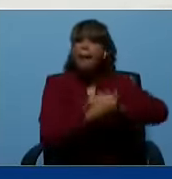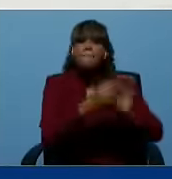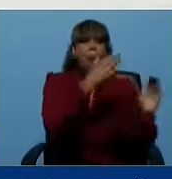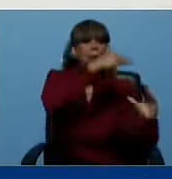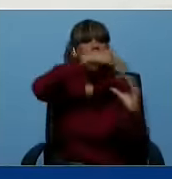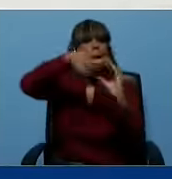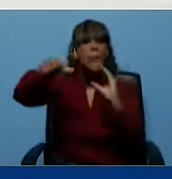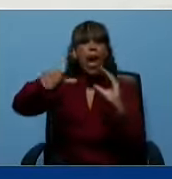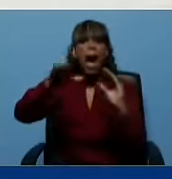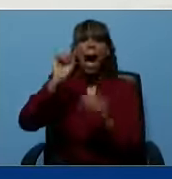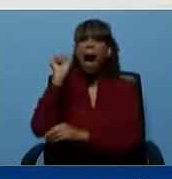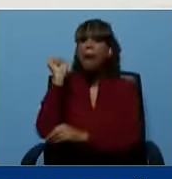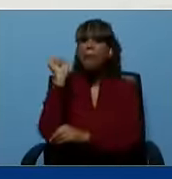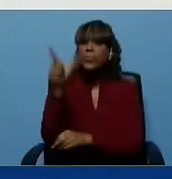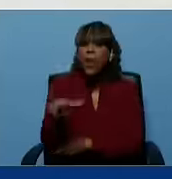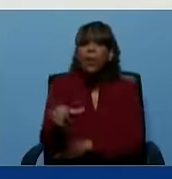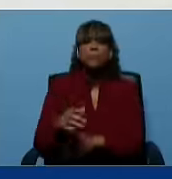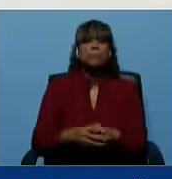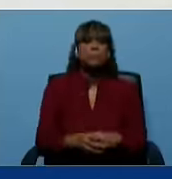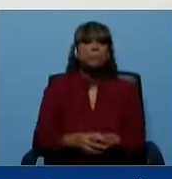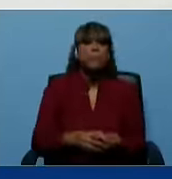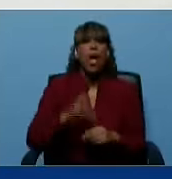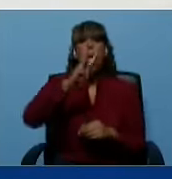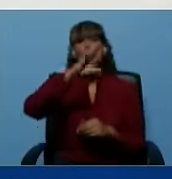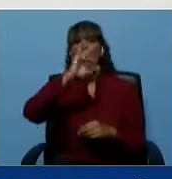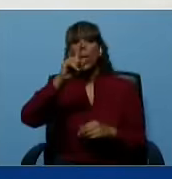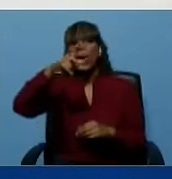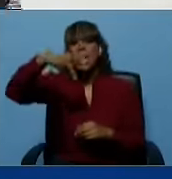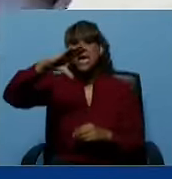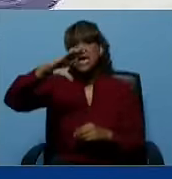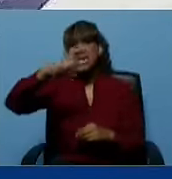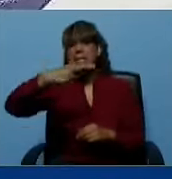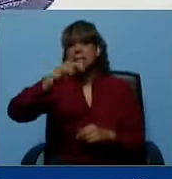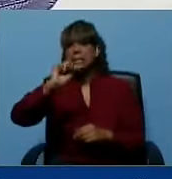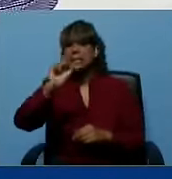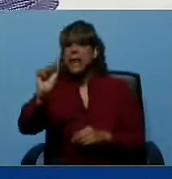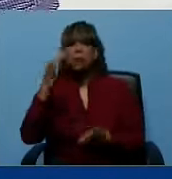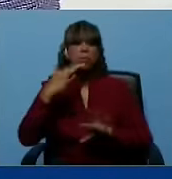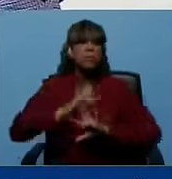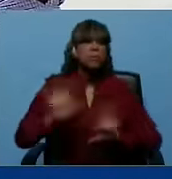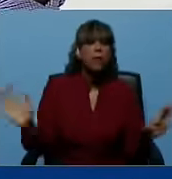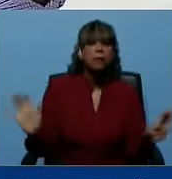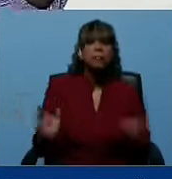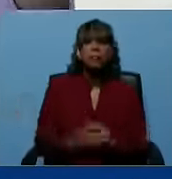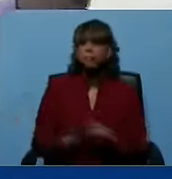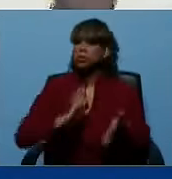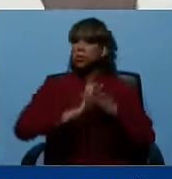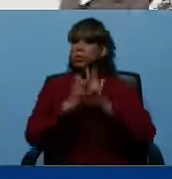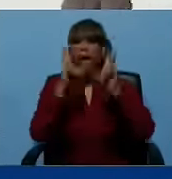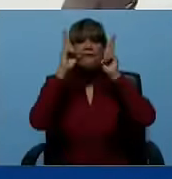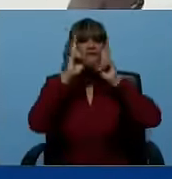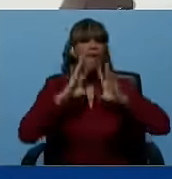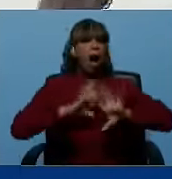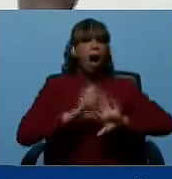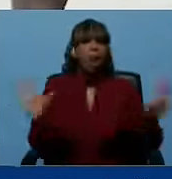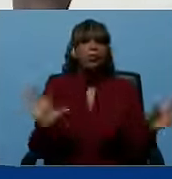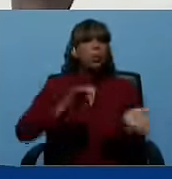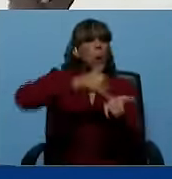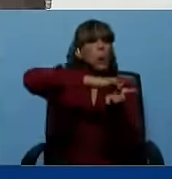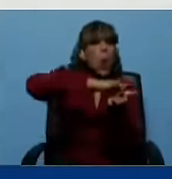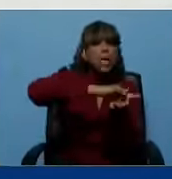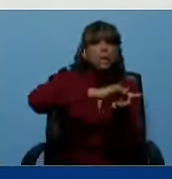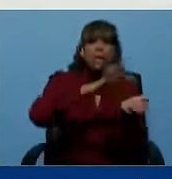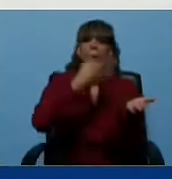direcciones de WhatsApp a Telegram y a WeChat. Y punto. Soy libre y feliz. Le dije a WhatsApp,